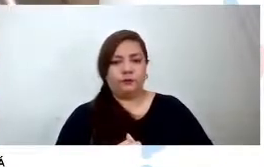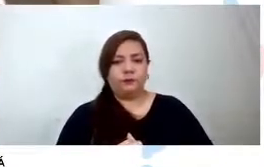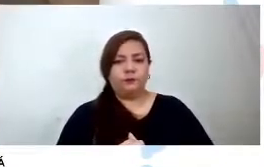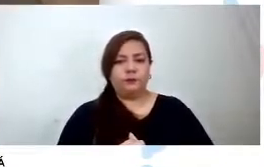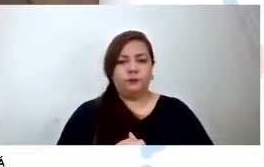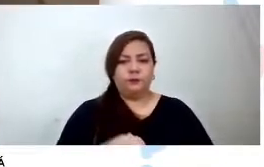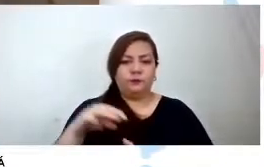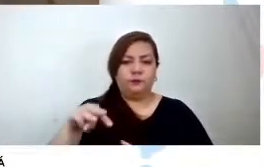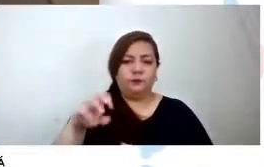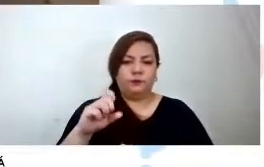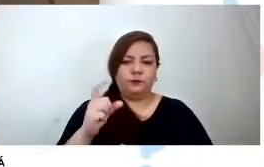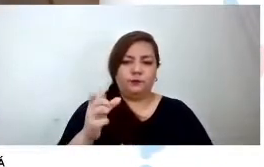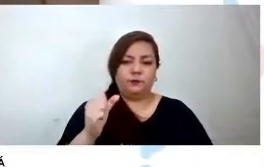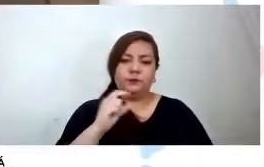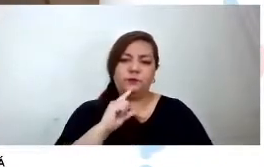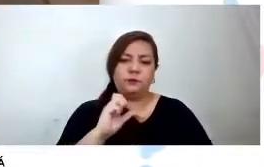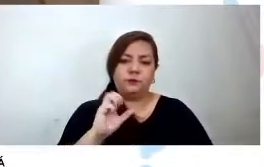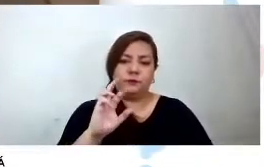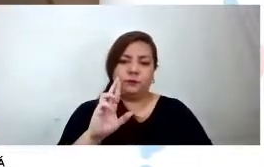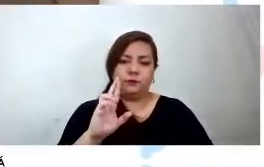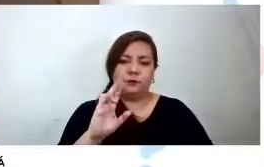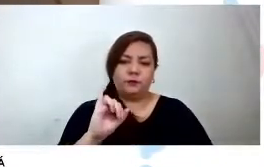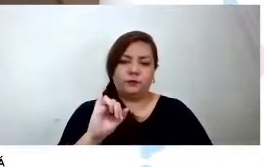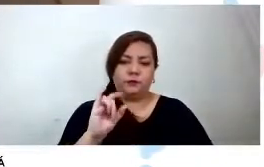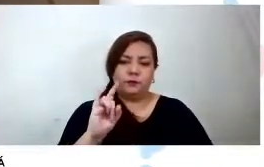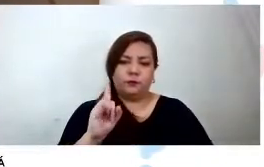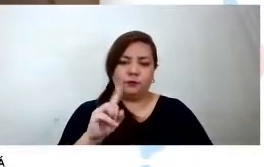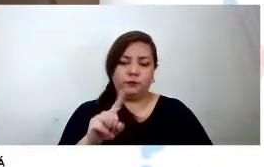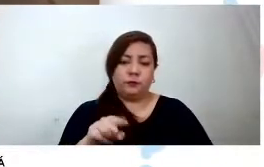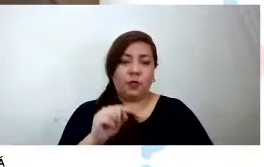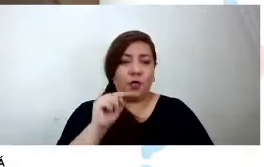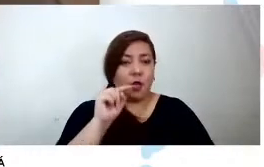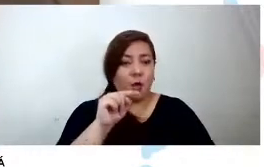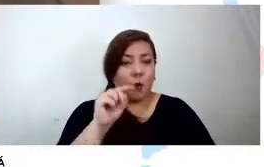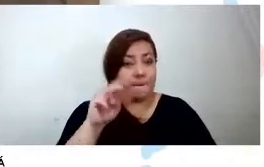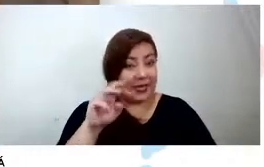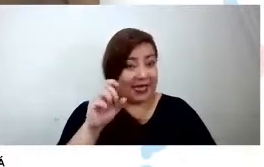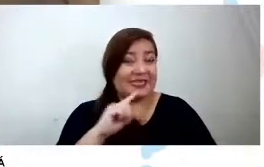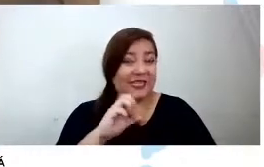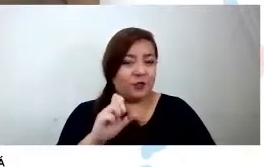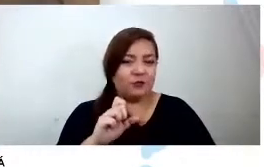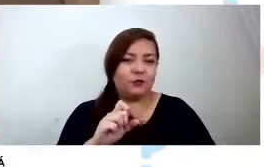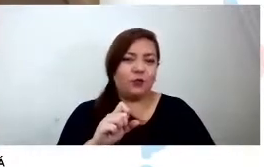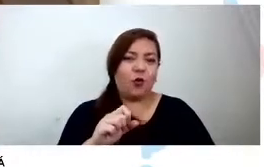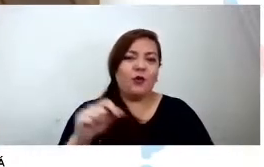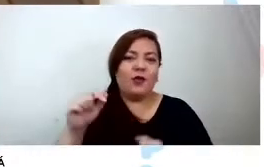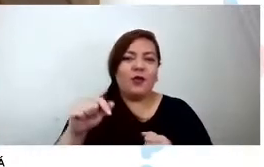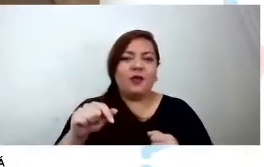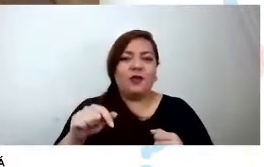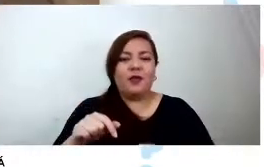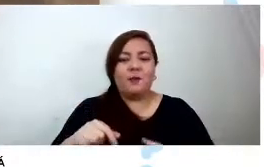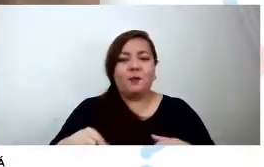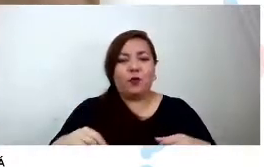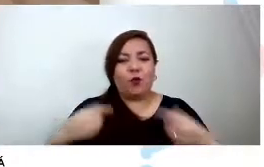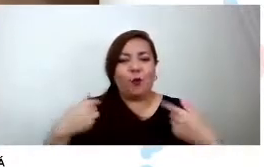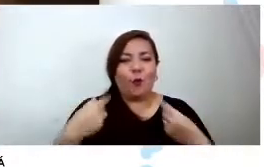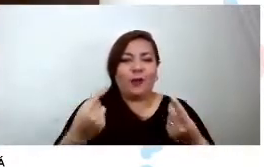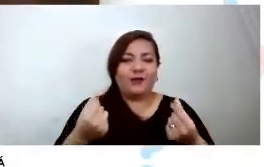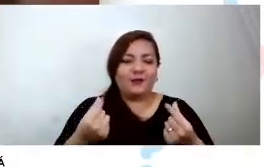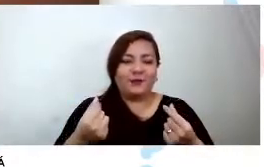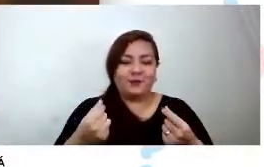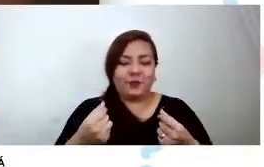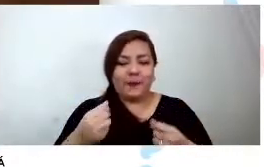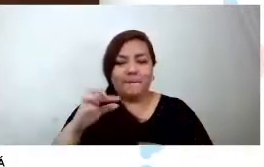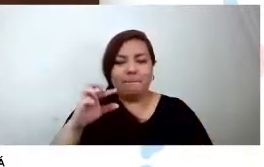Megatheriums. Los Megatheriums son perezosos gigantes. En este caso, estamos hablando de un ejemplar que mide sobre